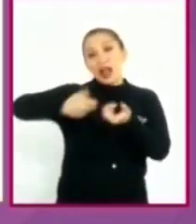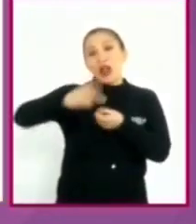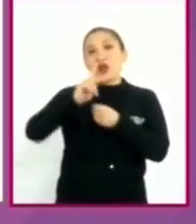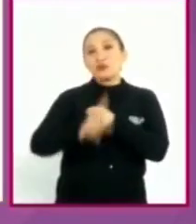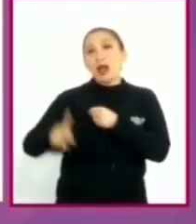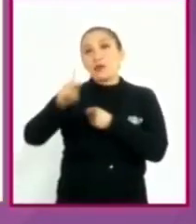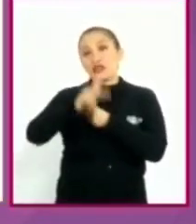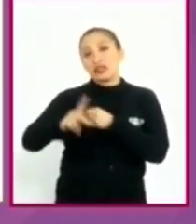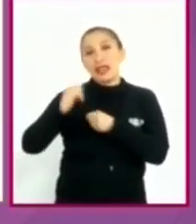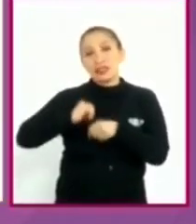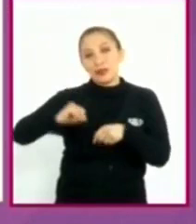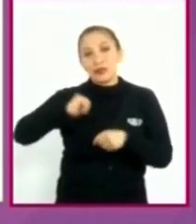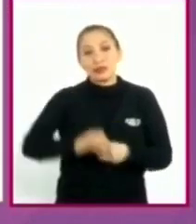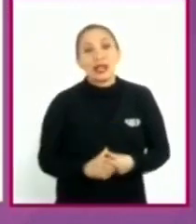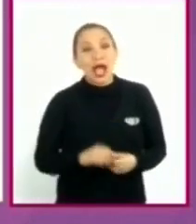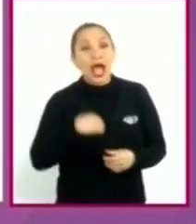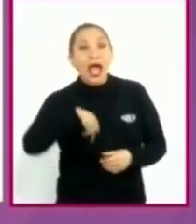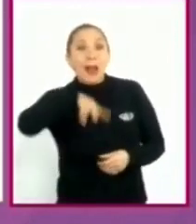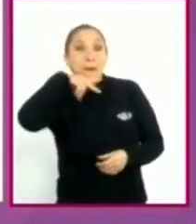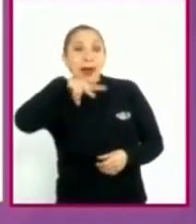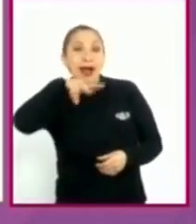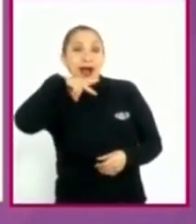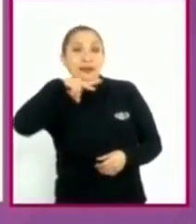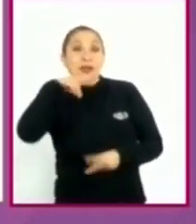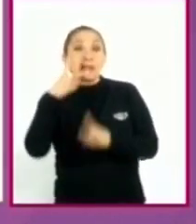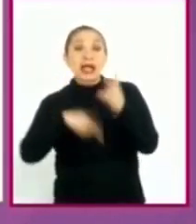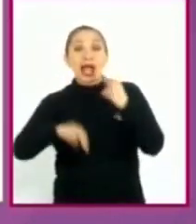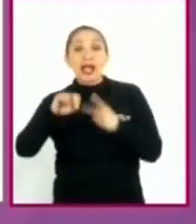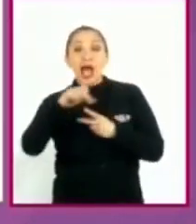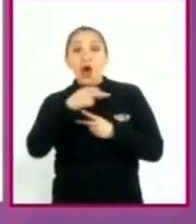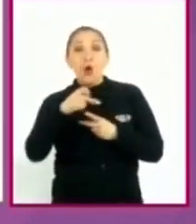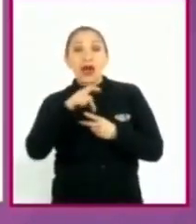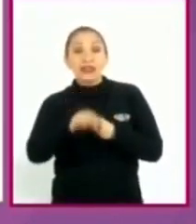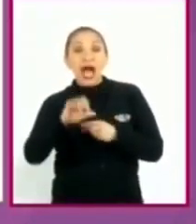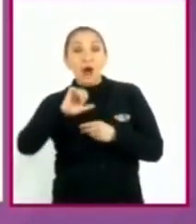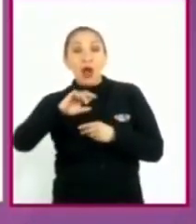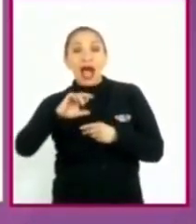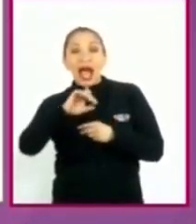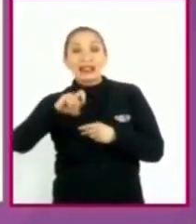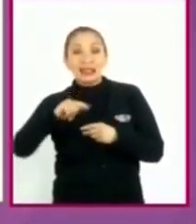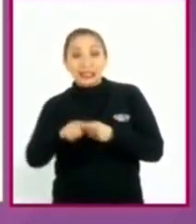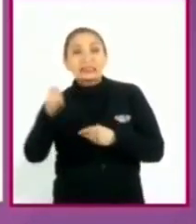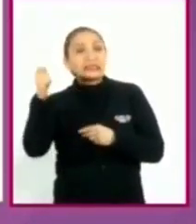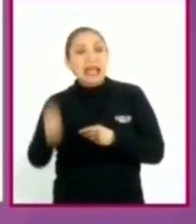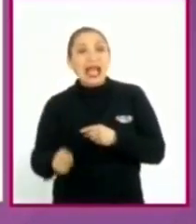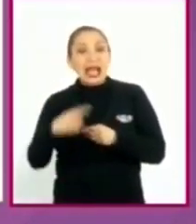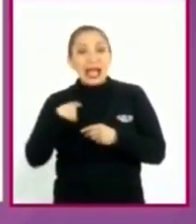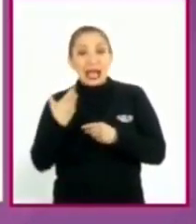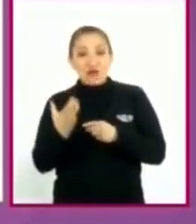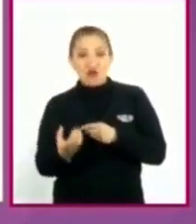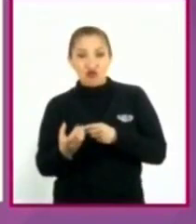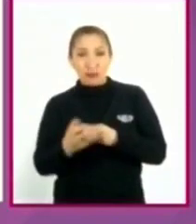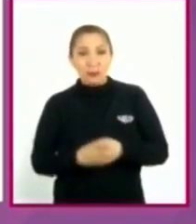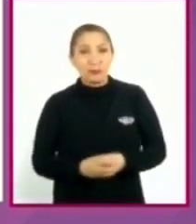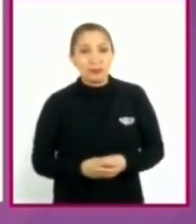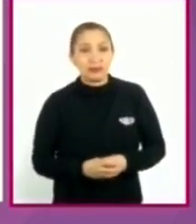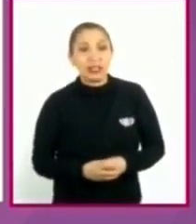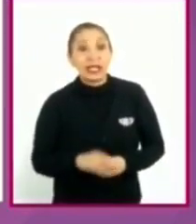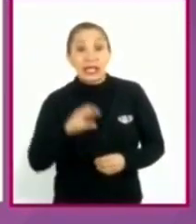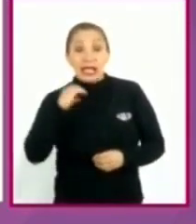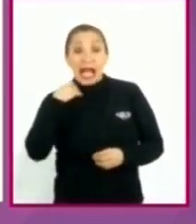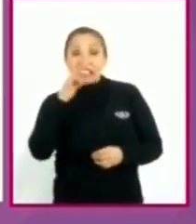pueblos prehispánicos. Aguacate proviene del náhuatl aguacat y significa testículo.